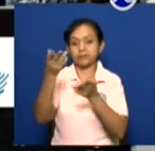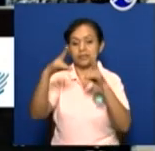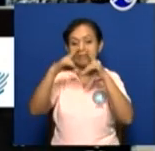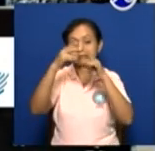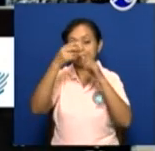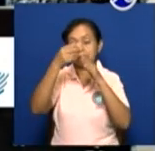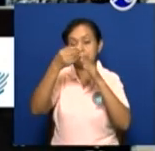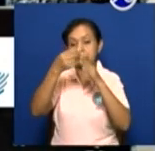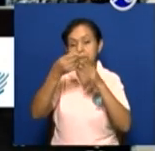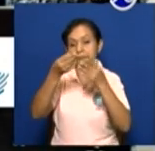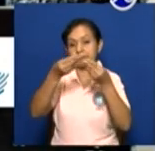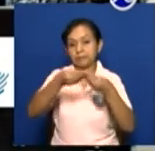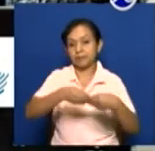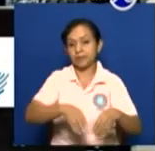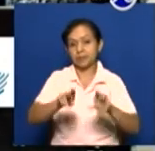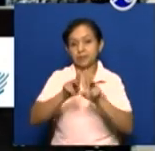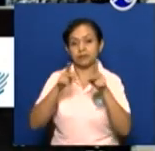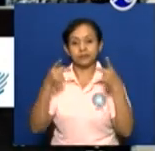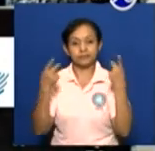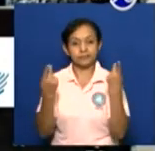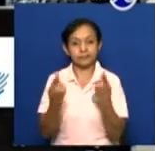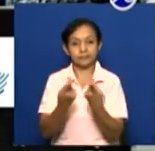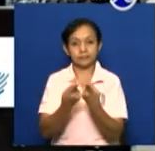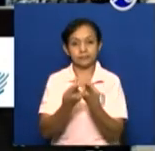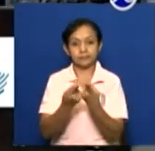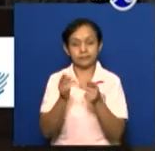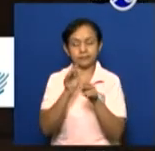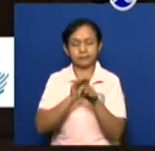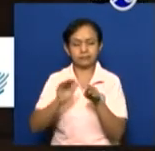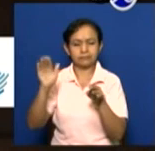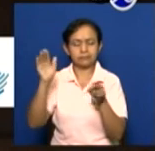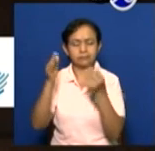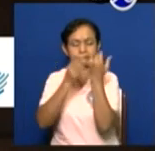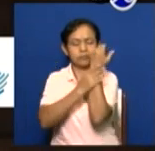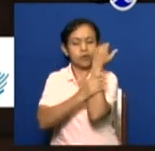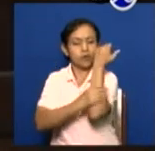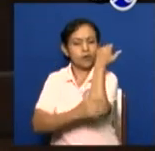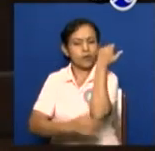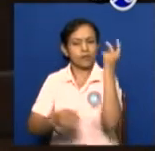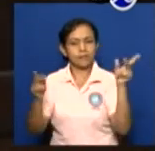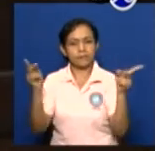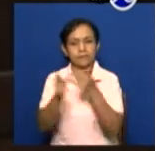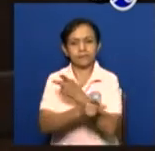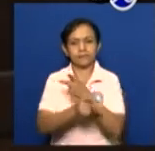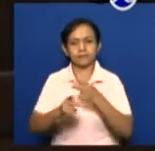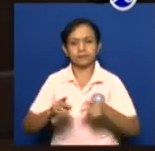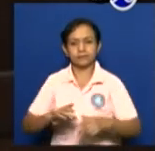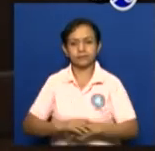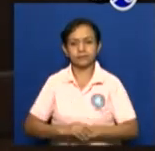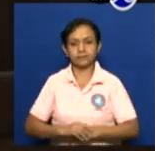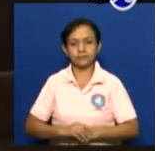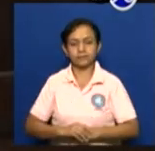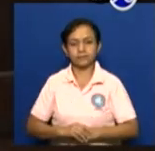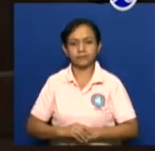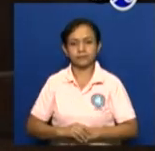nación y al pueblo en la más espantosa miseria. Cierro comillas.